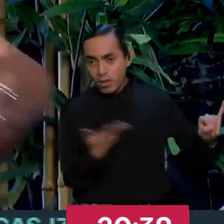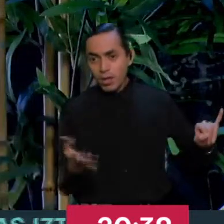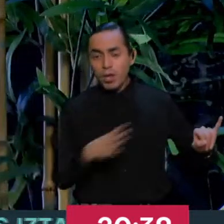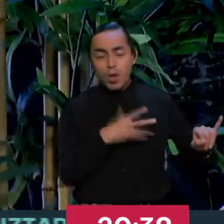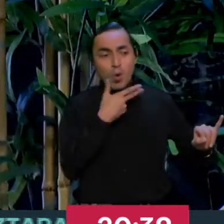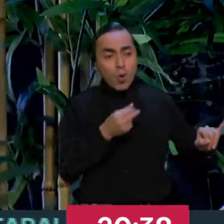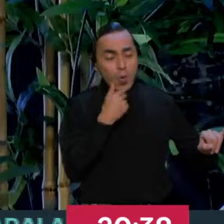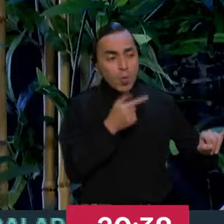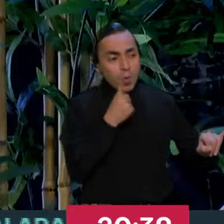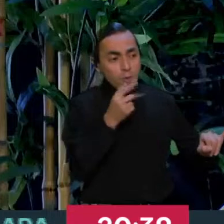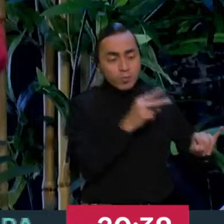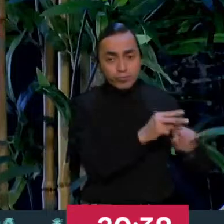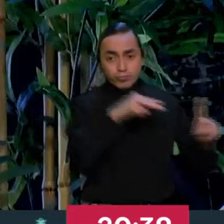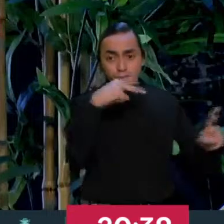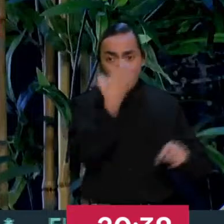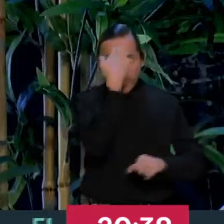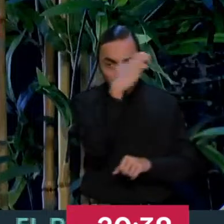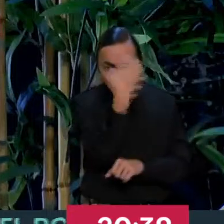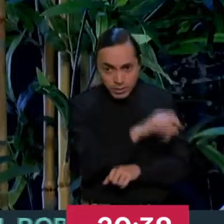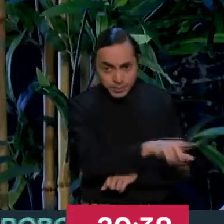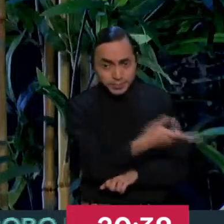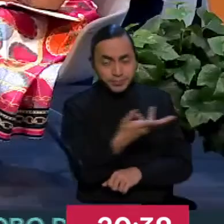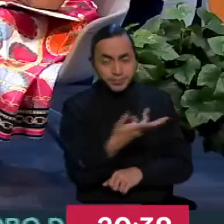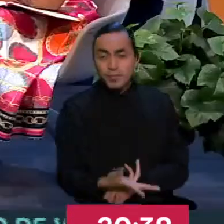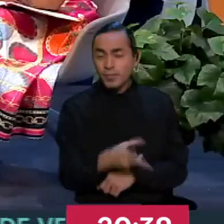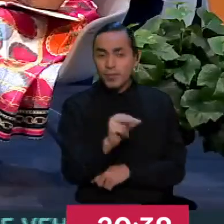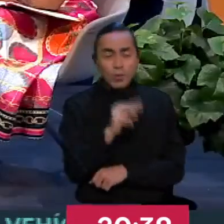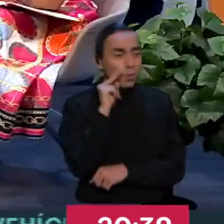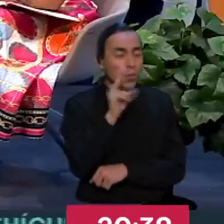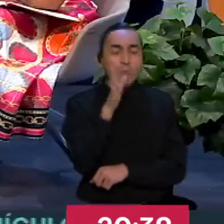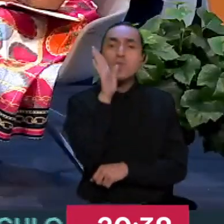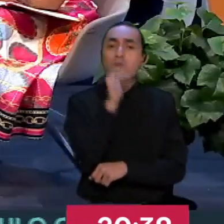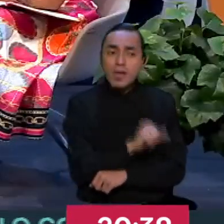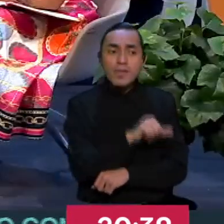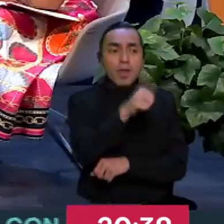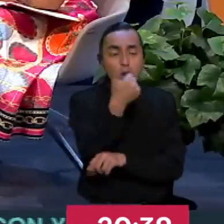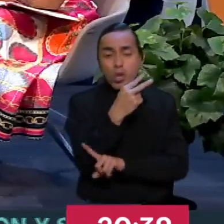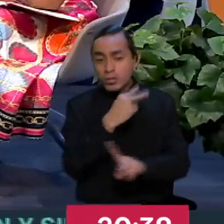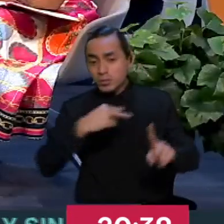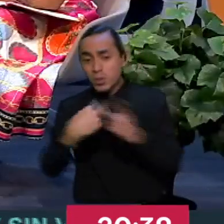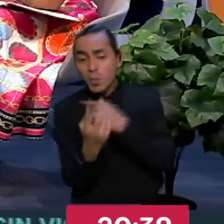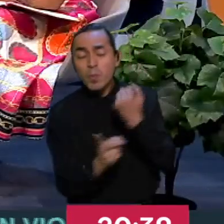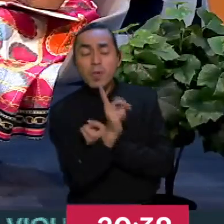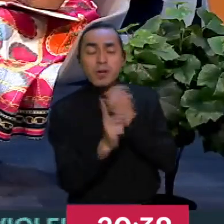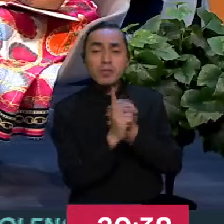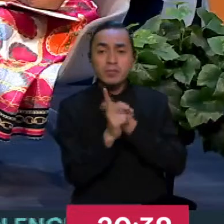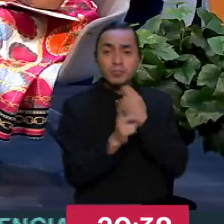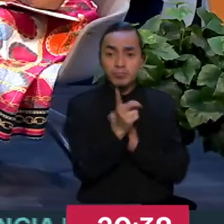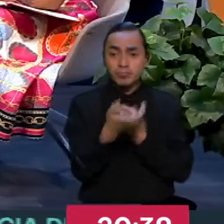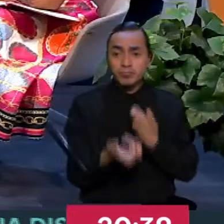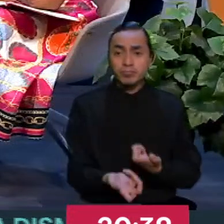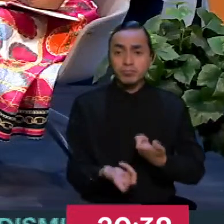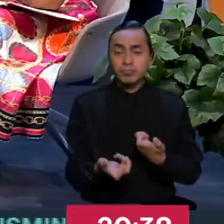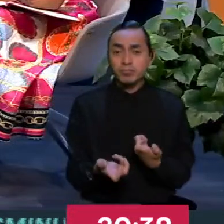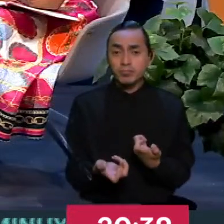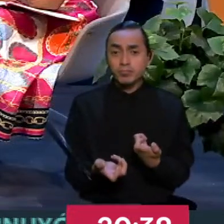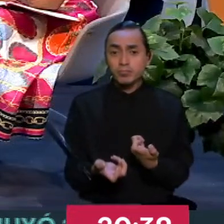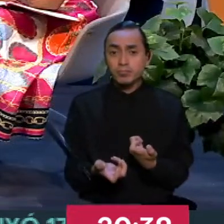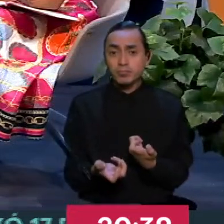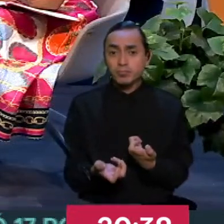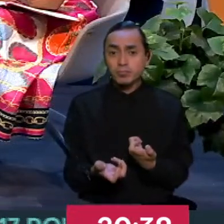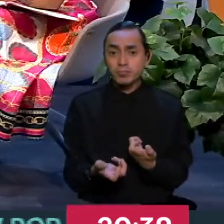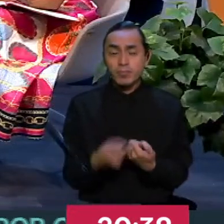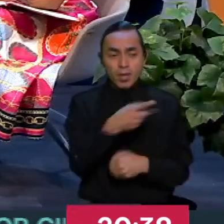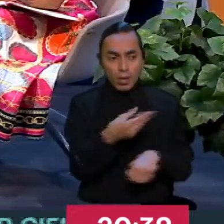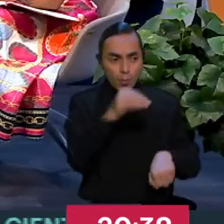permite visualizar estas otras problemáticas que prácticamente no se ponen sobre la mesa hasta que no llega una